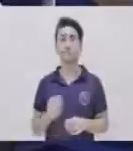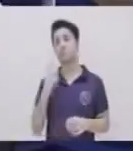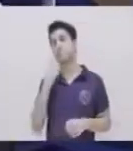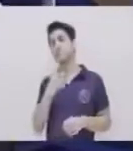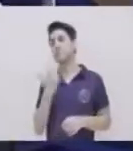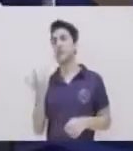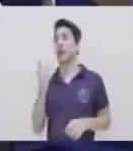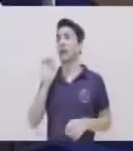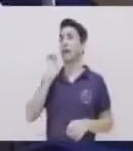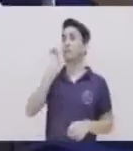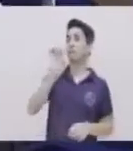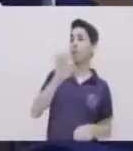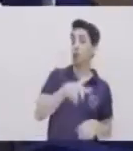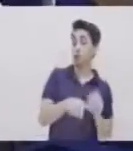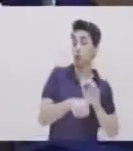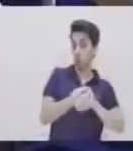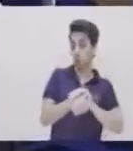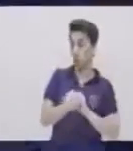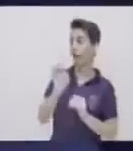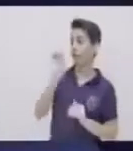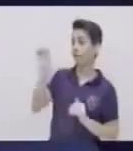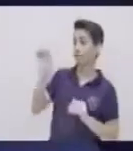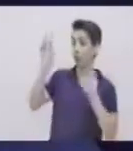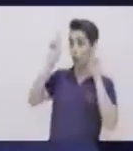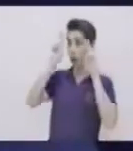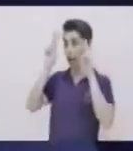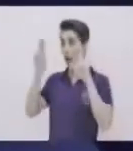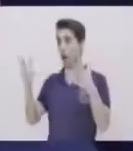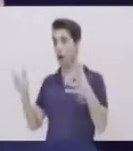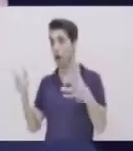Aunque ella engañó a la liebre,